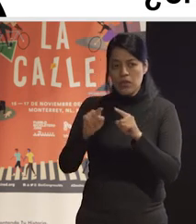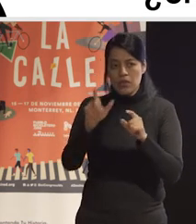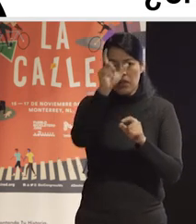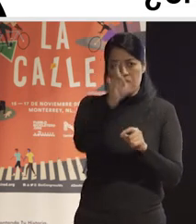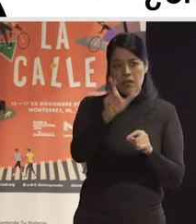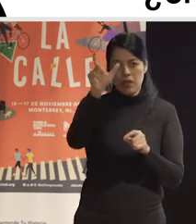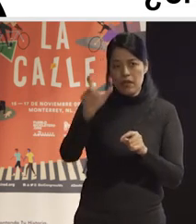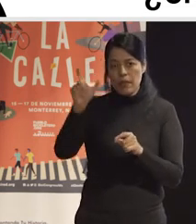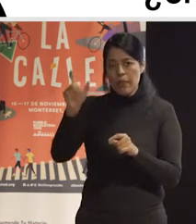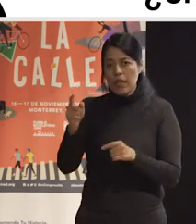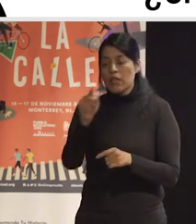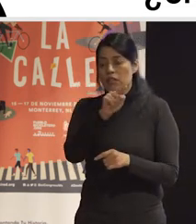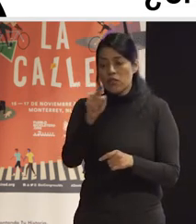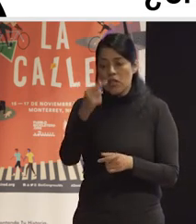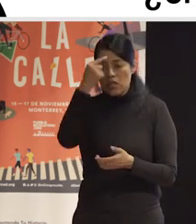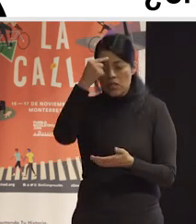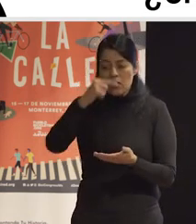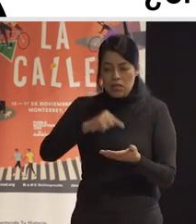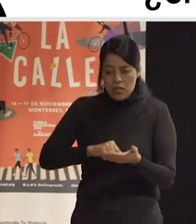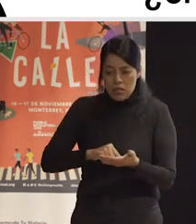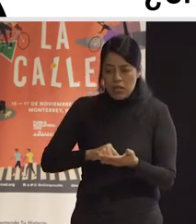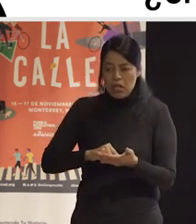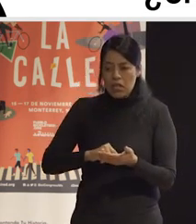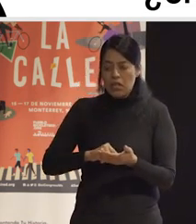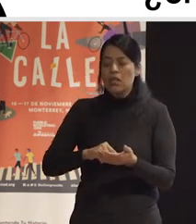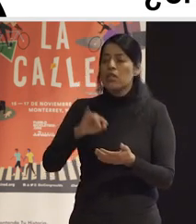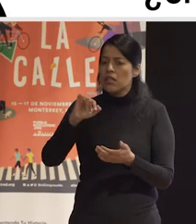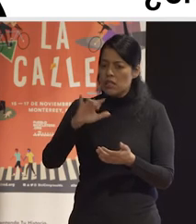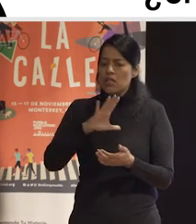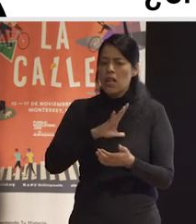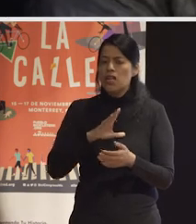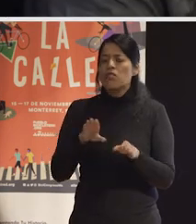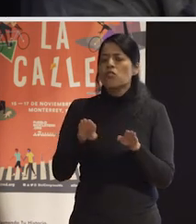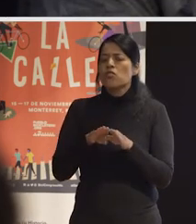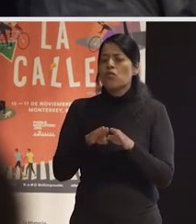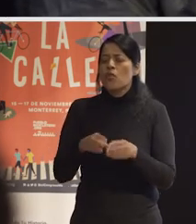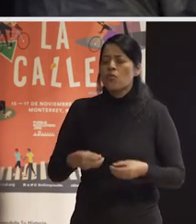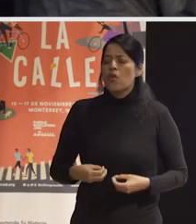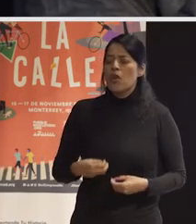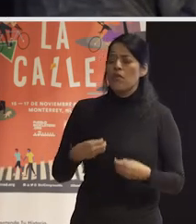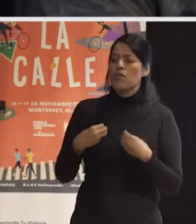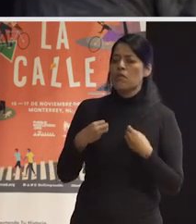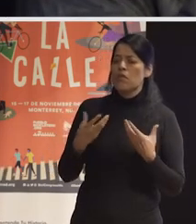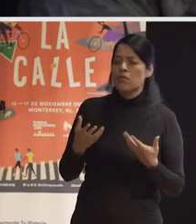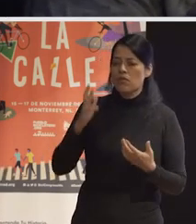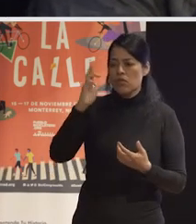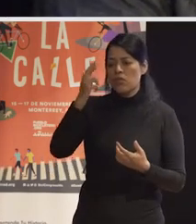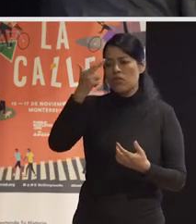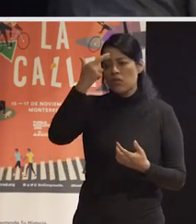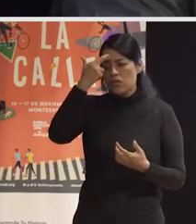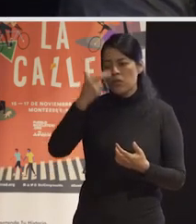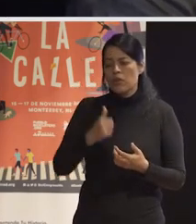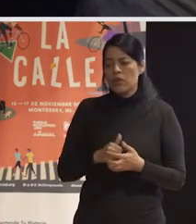y si creen que existe como la vivimos como como que es que existe la interculturalidad recuerden que eso tiene